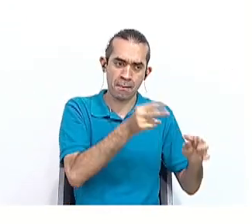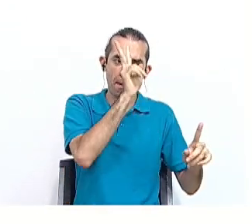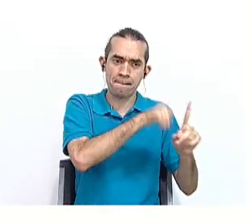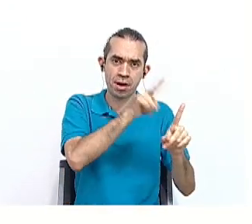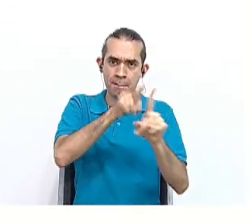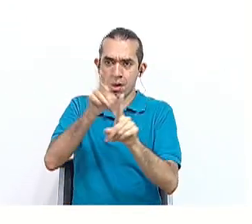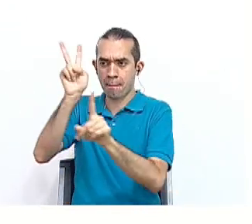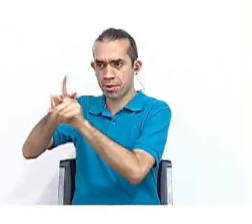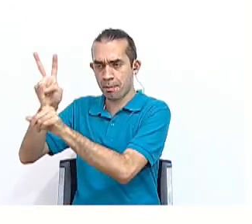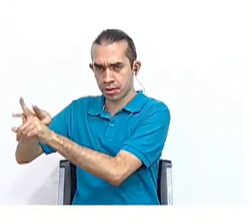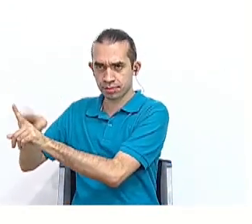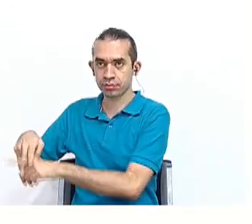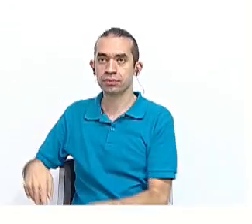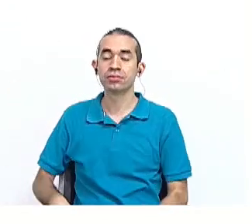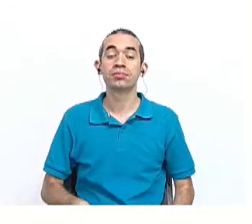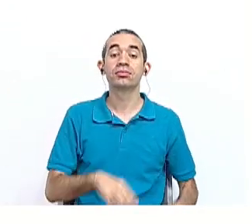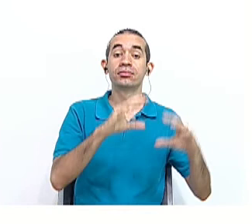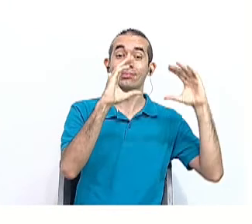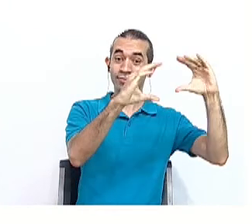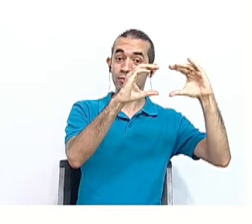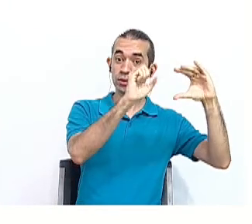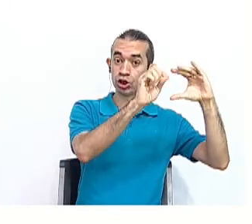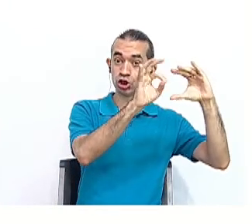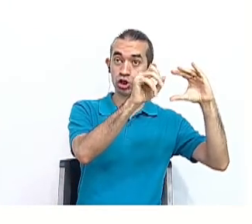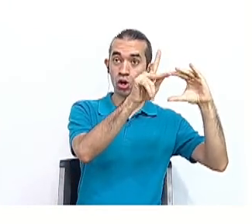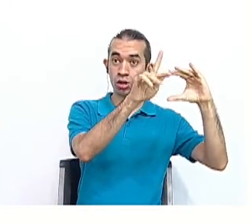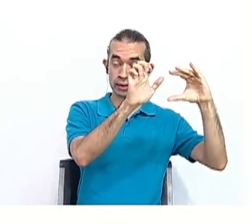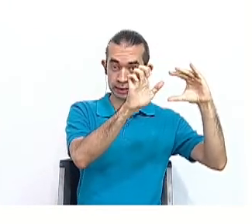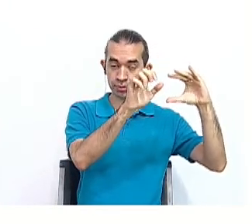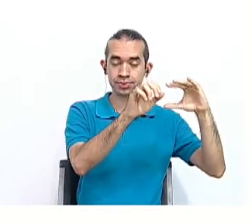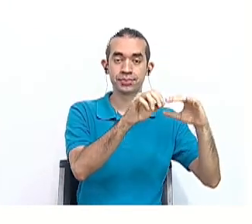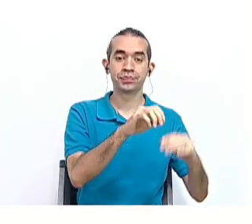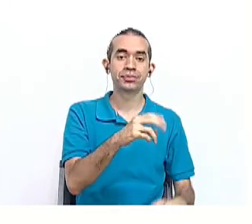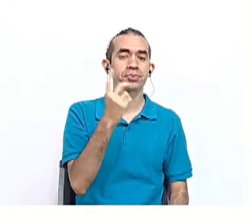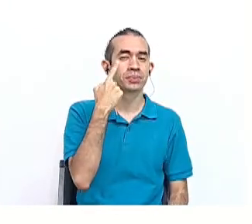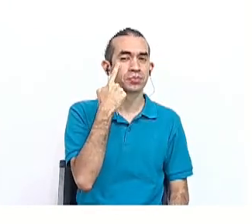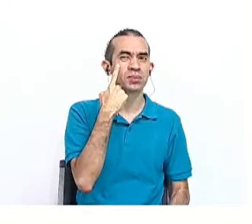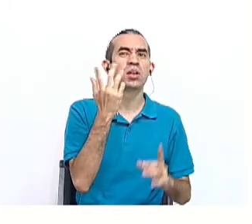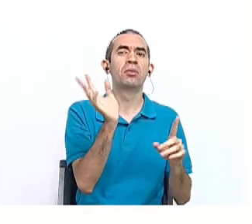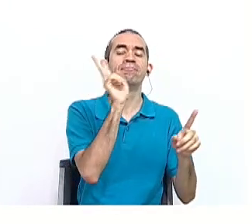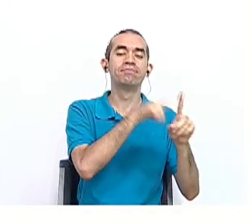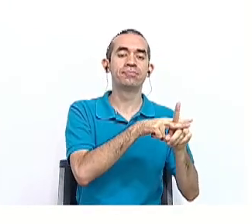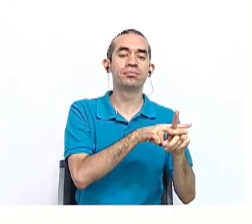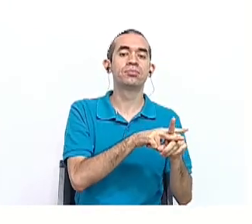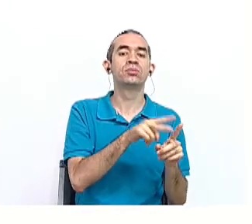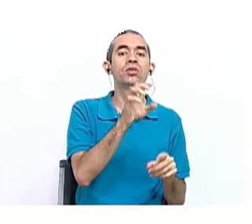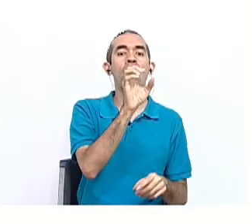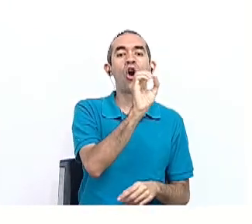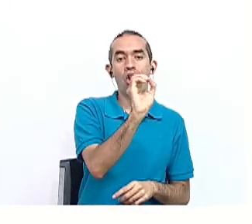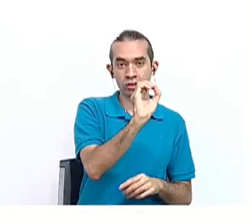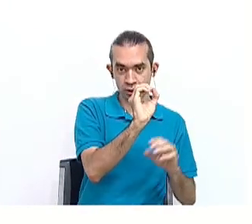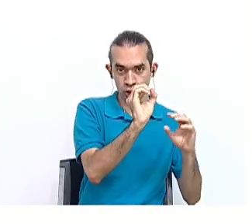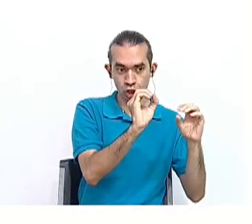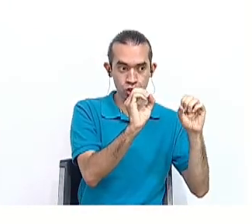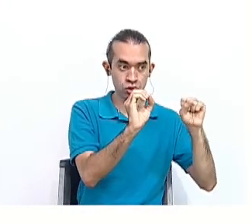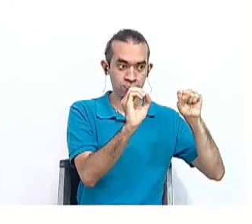utilizar. Para la nomenclatura Stock, ella nos va a servir para nombrar los óxidos